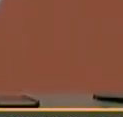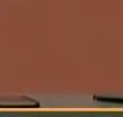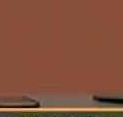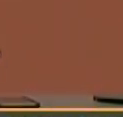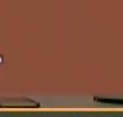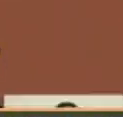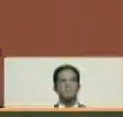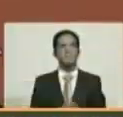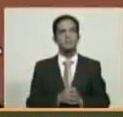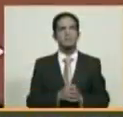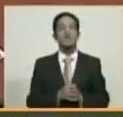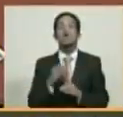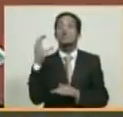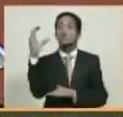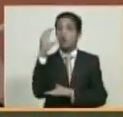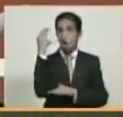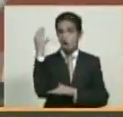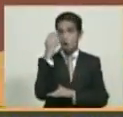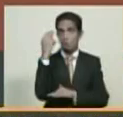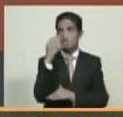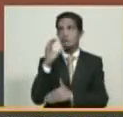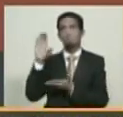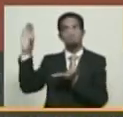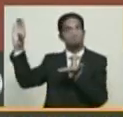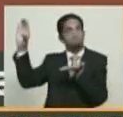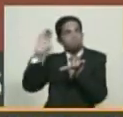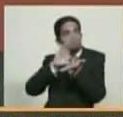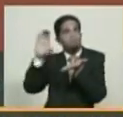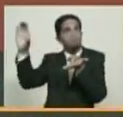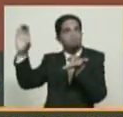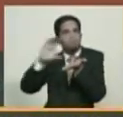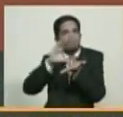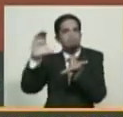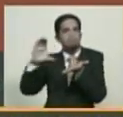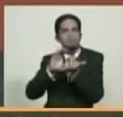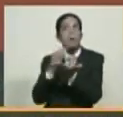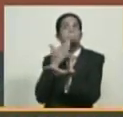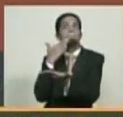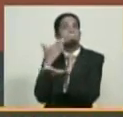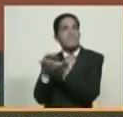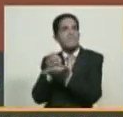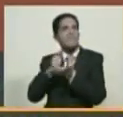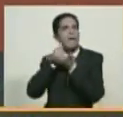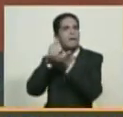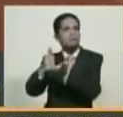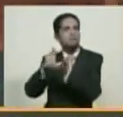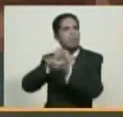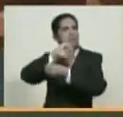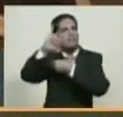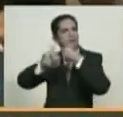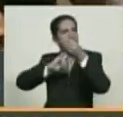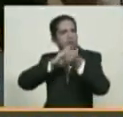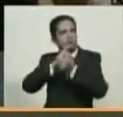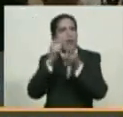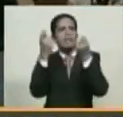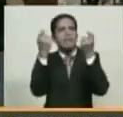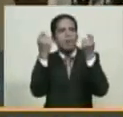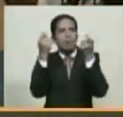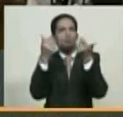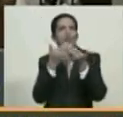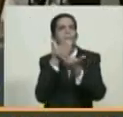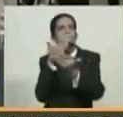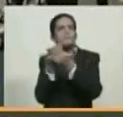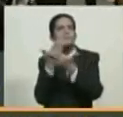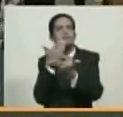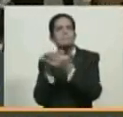Colombia es especialista en la ayuda internacional. Pidió ayuda internacional y recursos internacionales